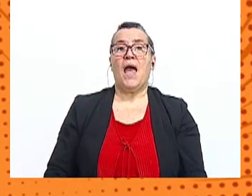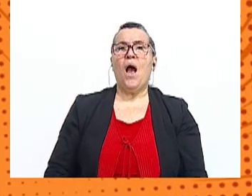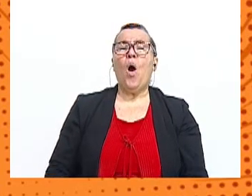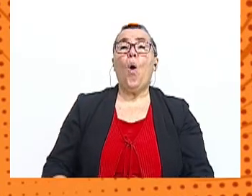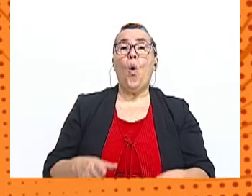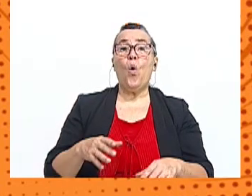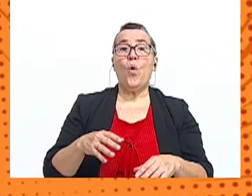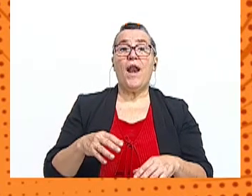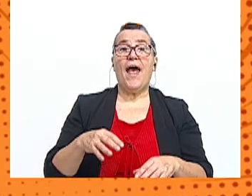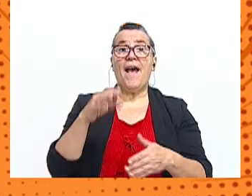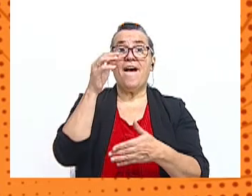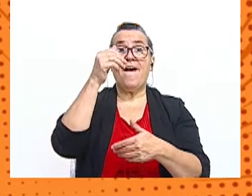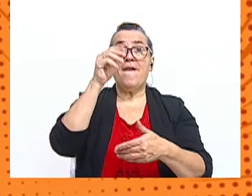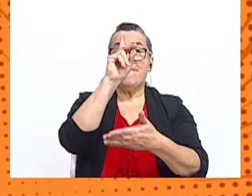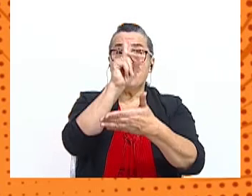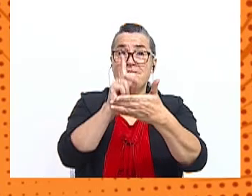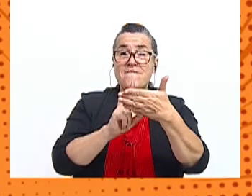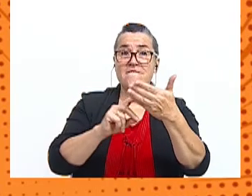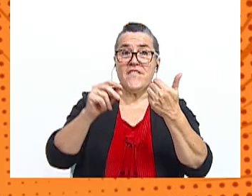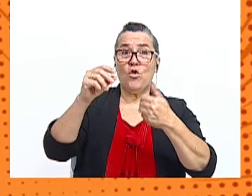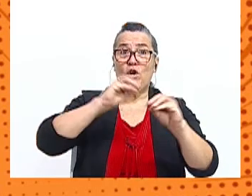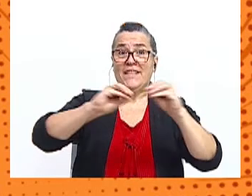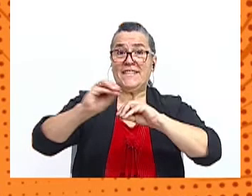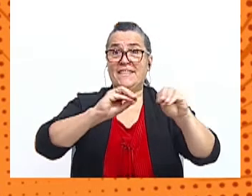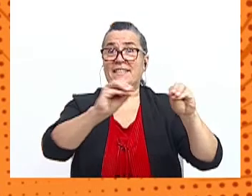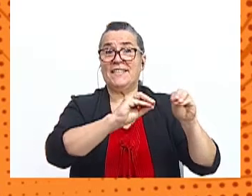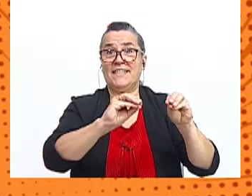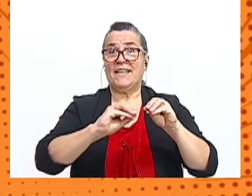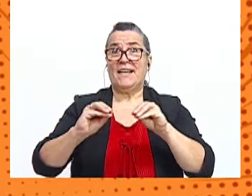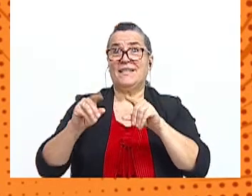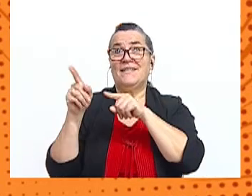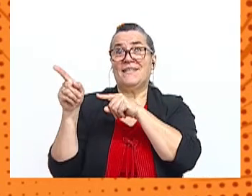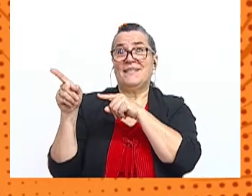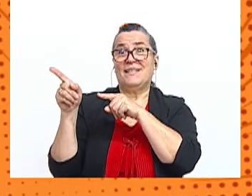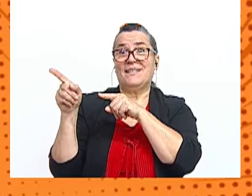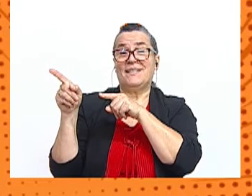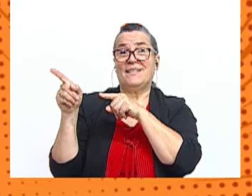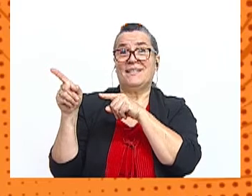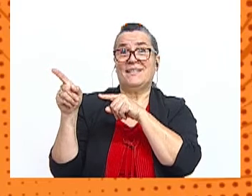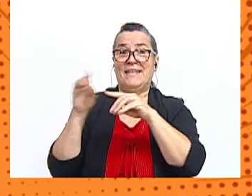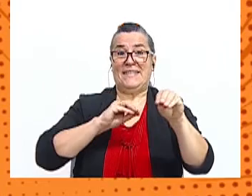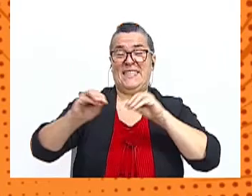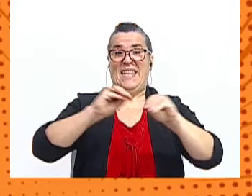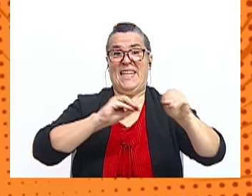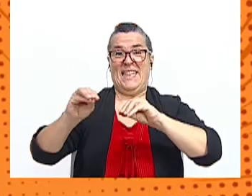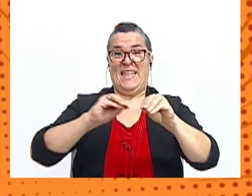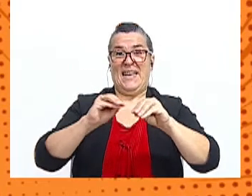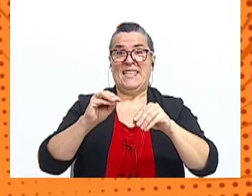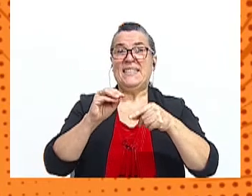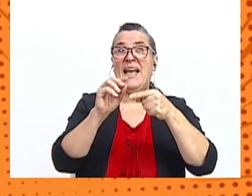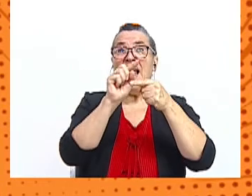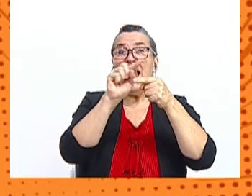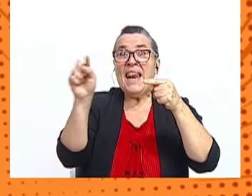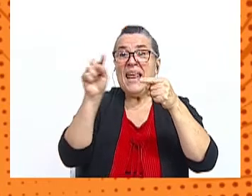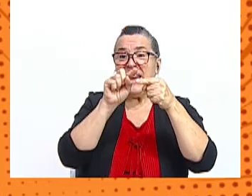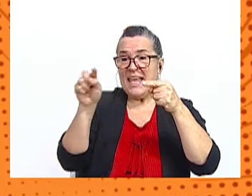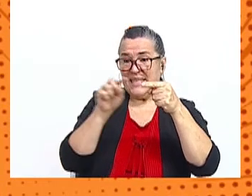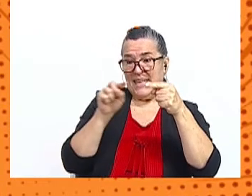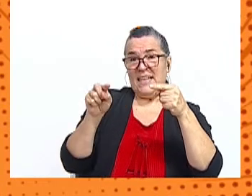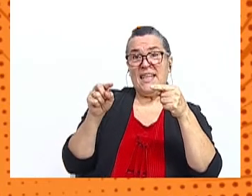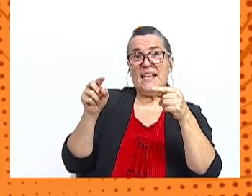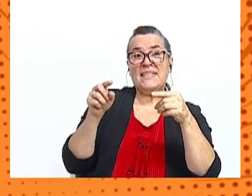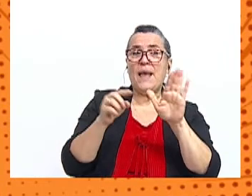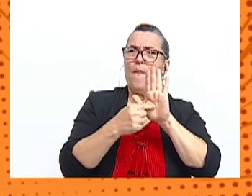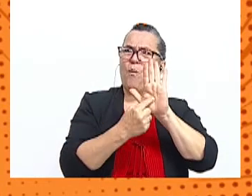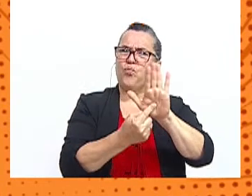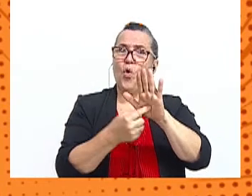Tenemos las figuras cinéticas, como las de la imagen anterior. Son las líneas que marcan los